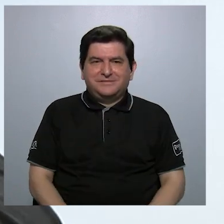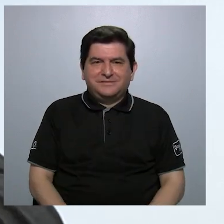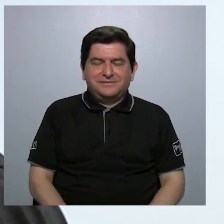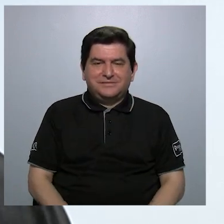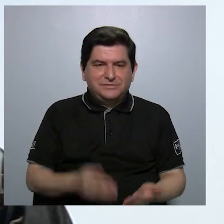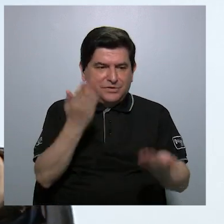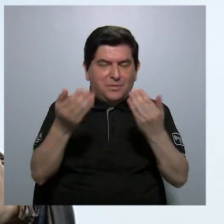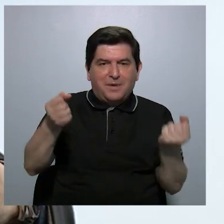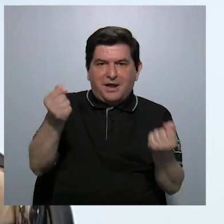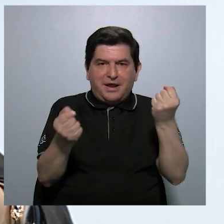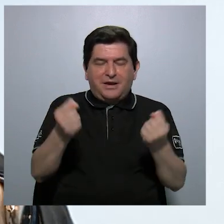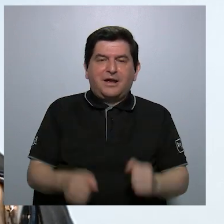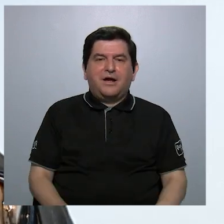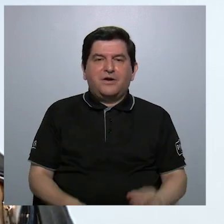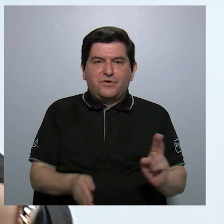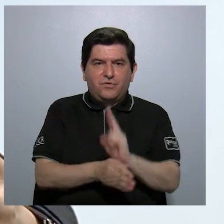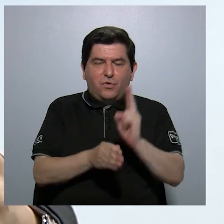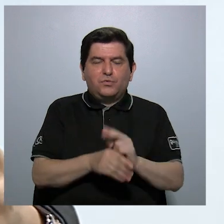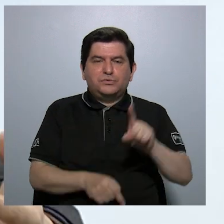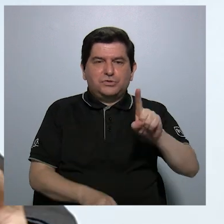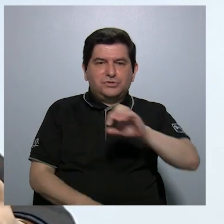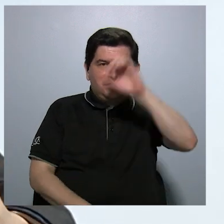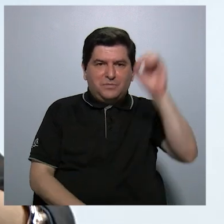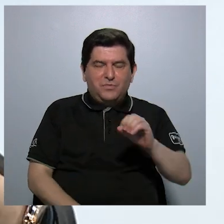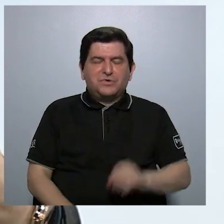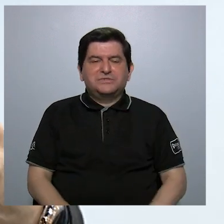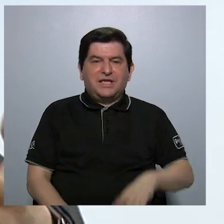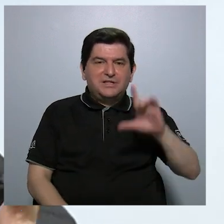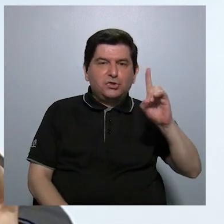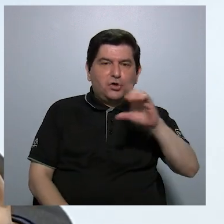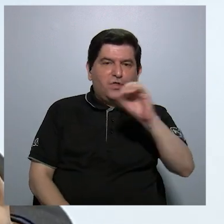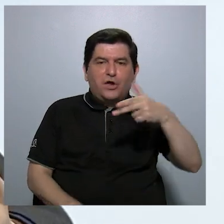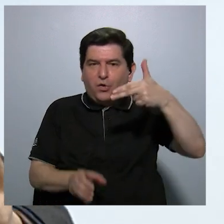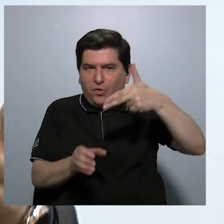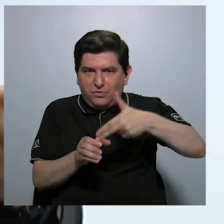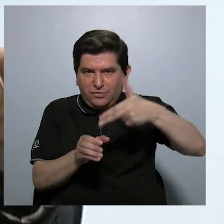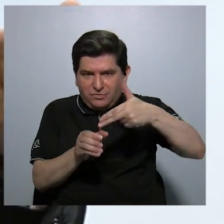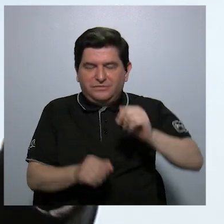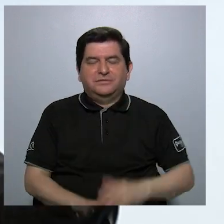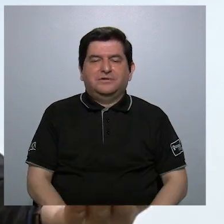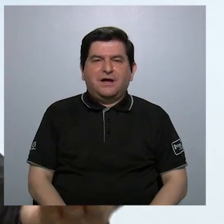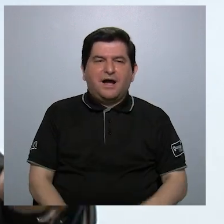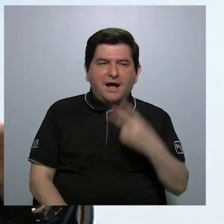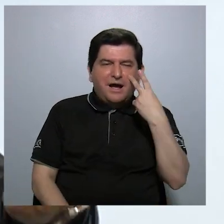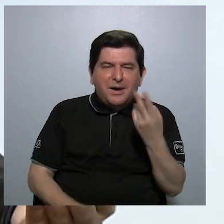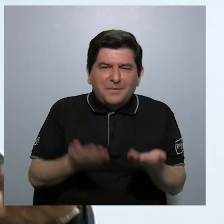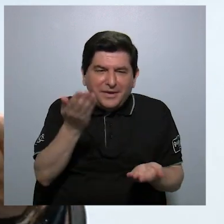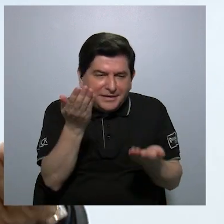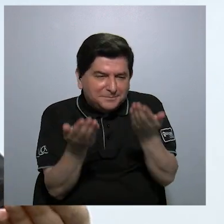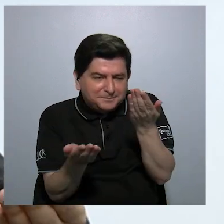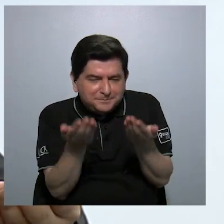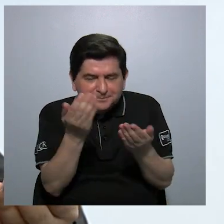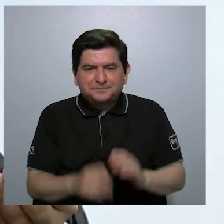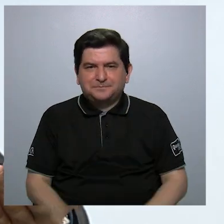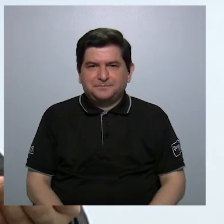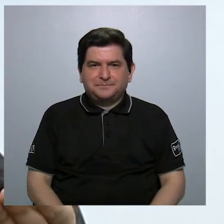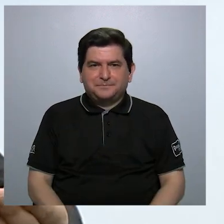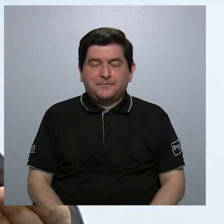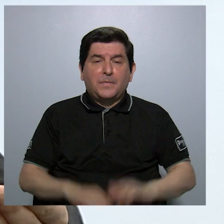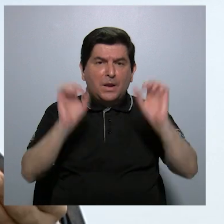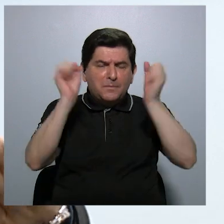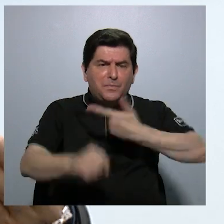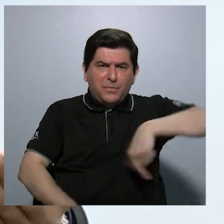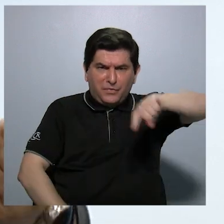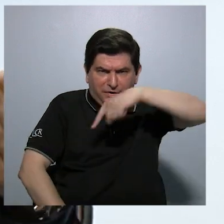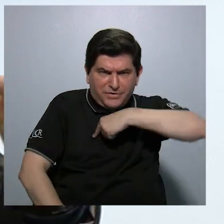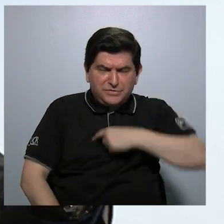eso junto con un carro que va a consumir 100% diésel, 100% gasolina, pues vamos a ir viendo ese balance en